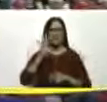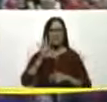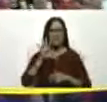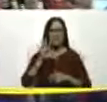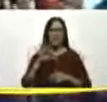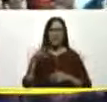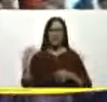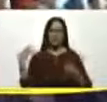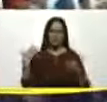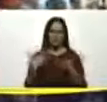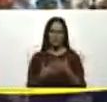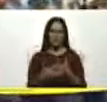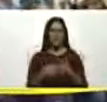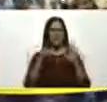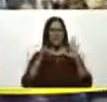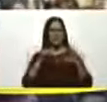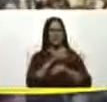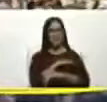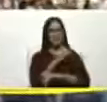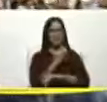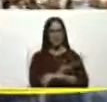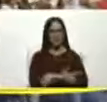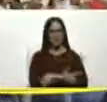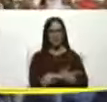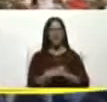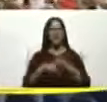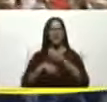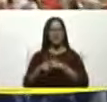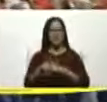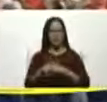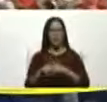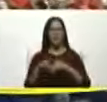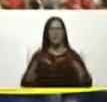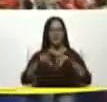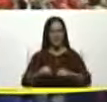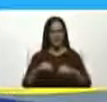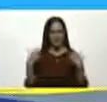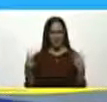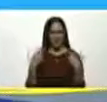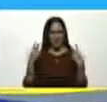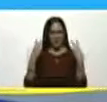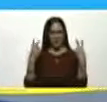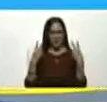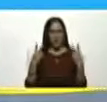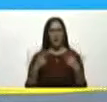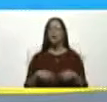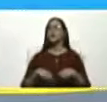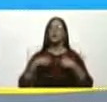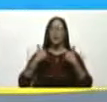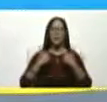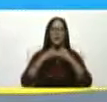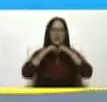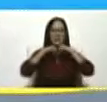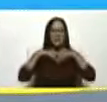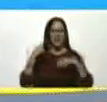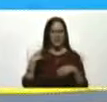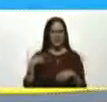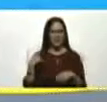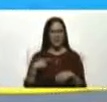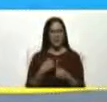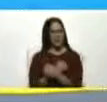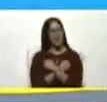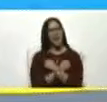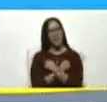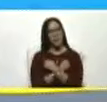5 generaciones, 7 fuerzas, vamos a conquistar esa victoria con lo más sagrado que tenemos, el